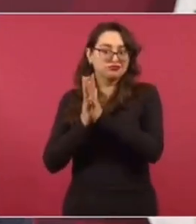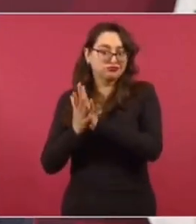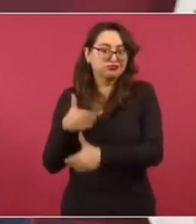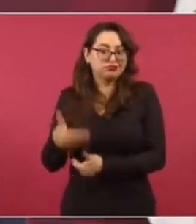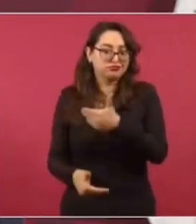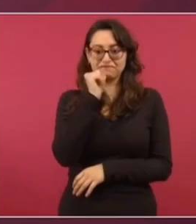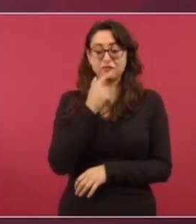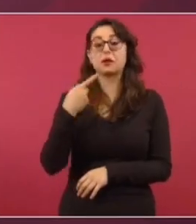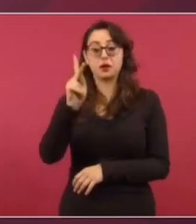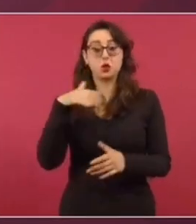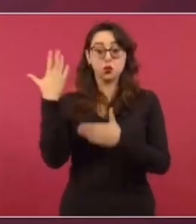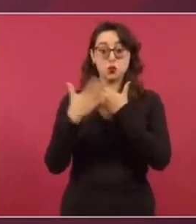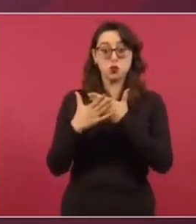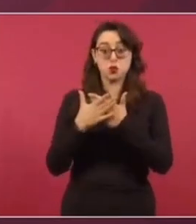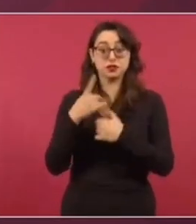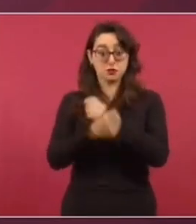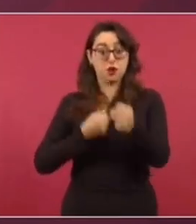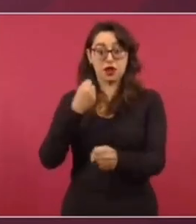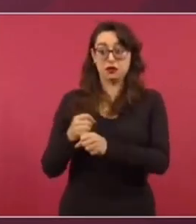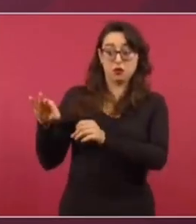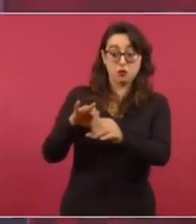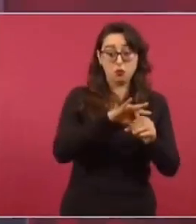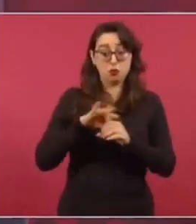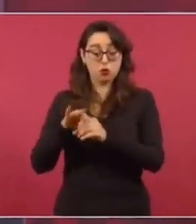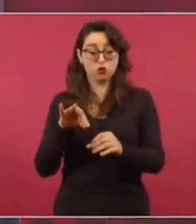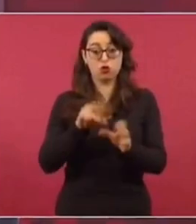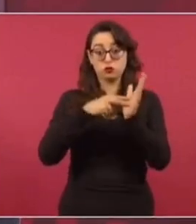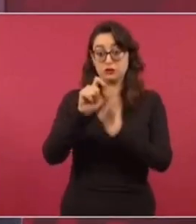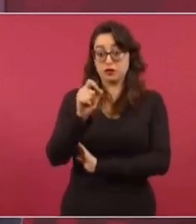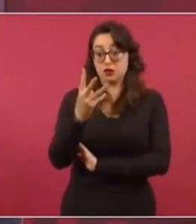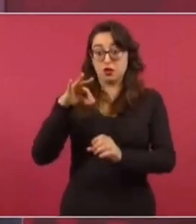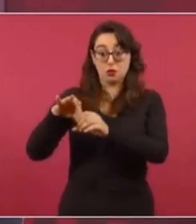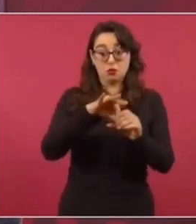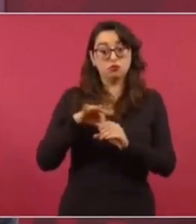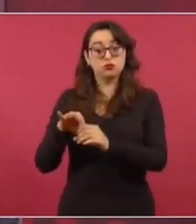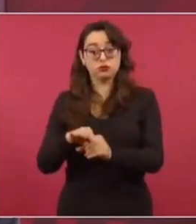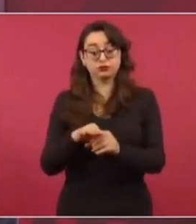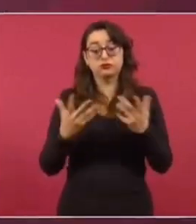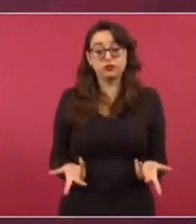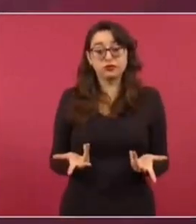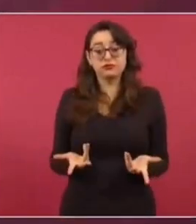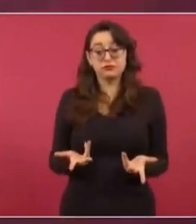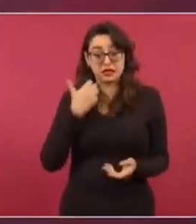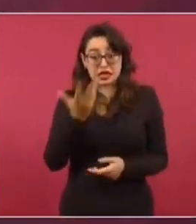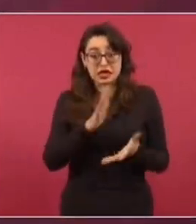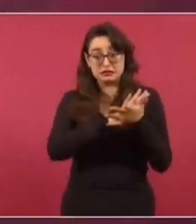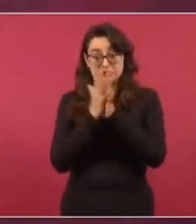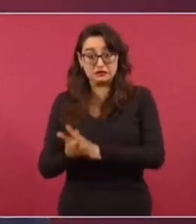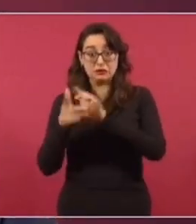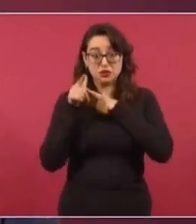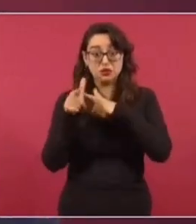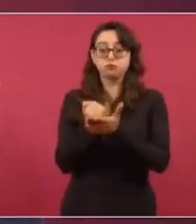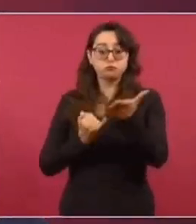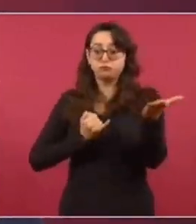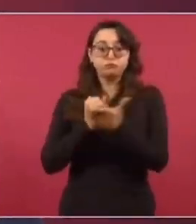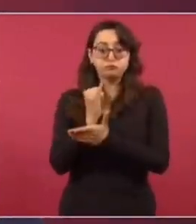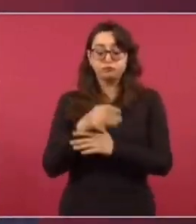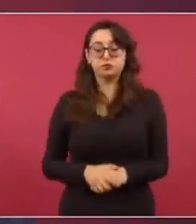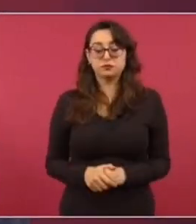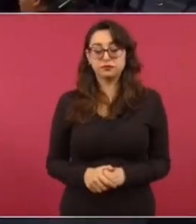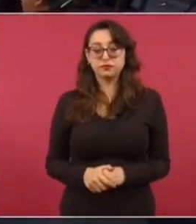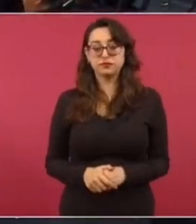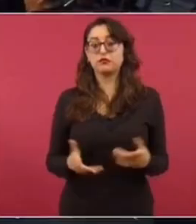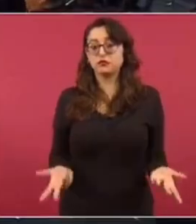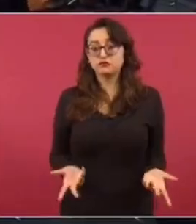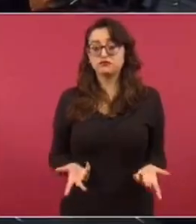con mayoría eso es lo que se va a resolver el 24 quieres transformación quieres que continúe la transformación o no quieres